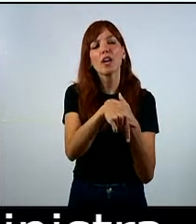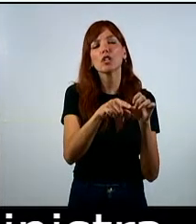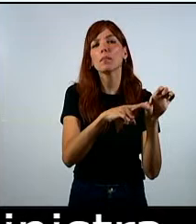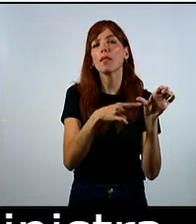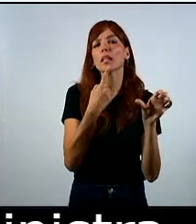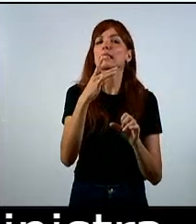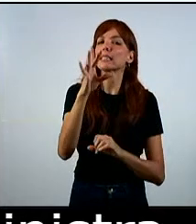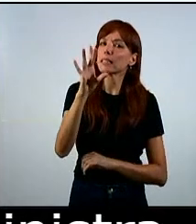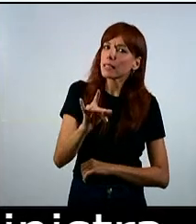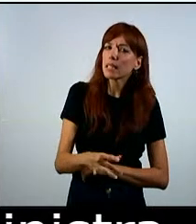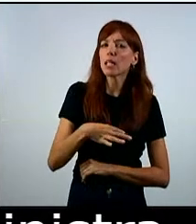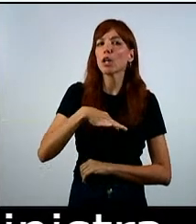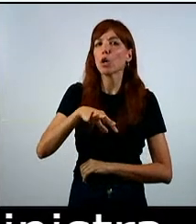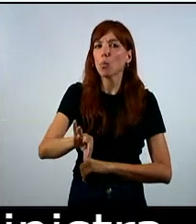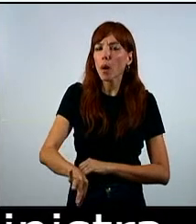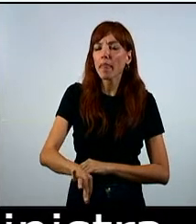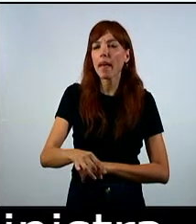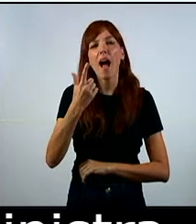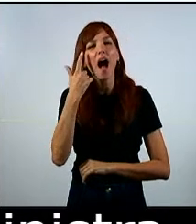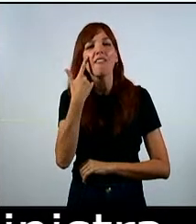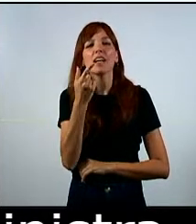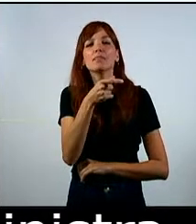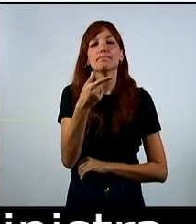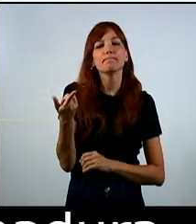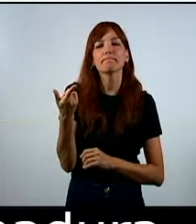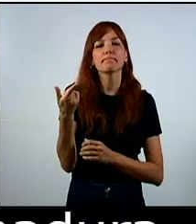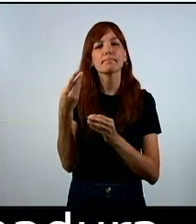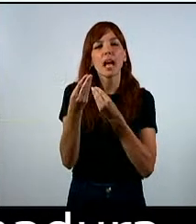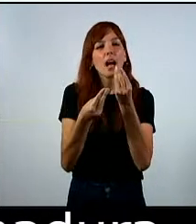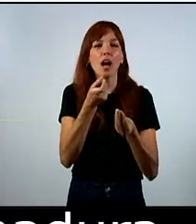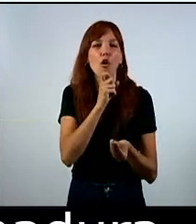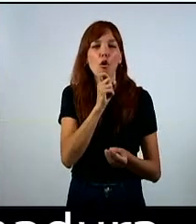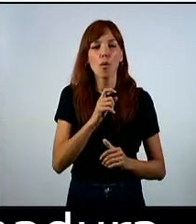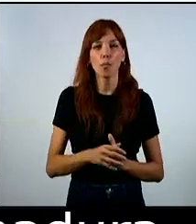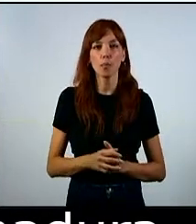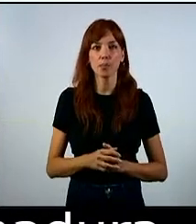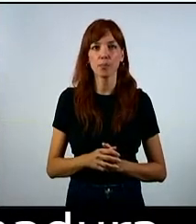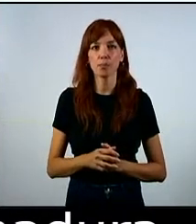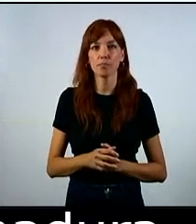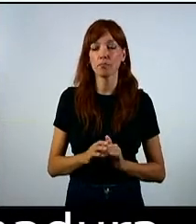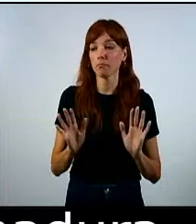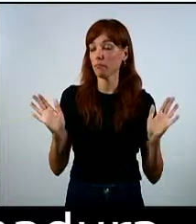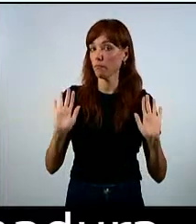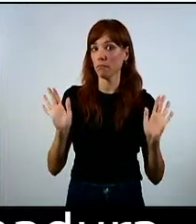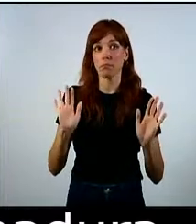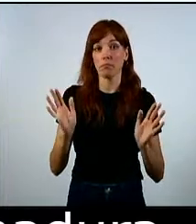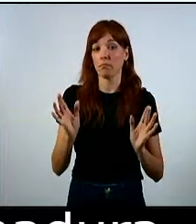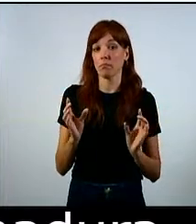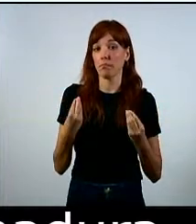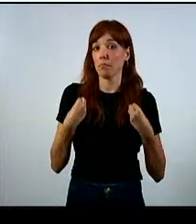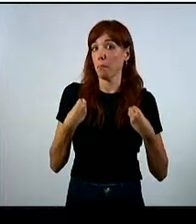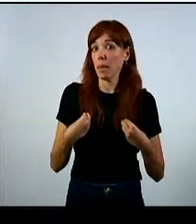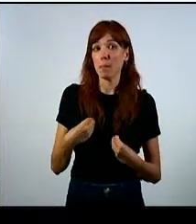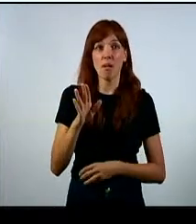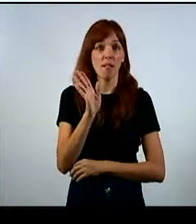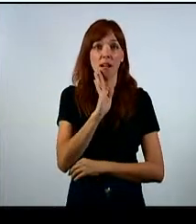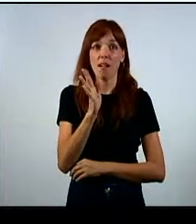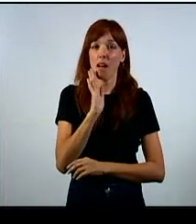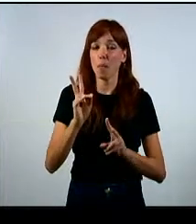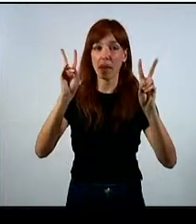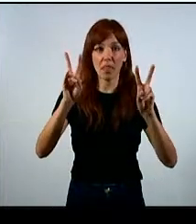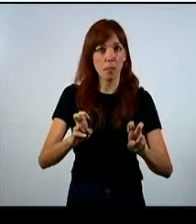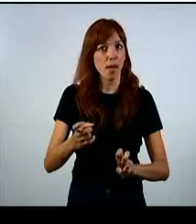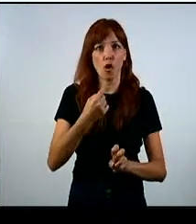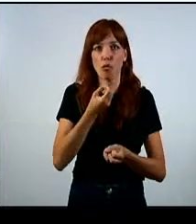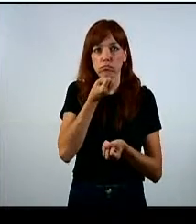se atañe a la ley. ¿Cómo se va a reconducir todo esto? Bueno, no reconducimos nada. Seguimos en lo que les dijimos desde el principio y que la